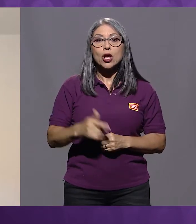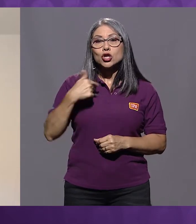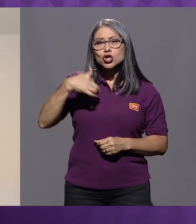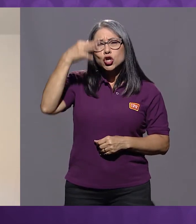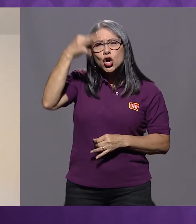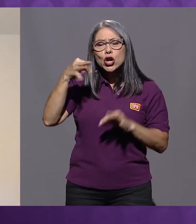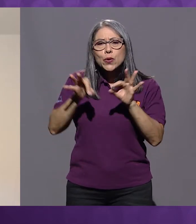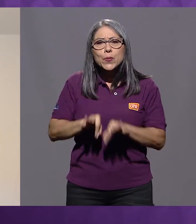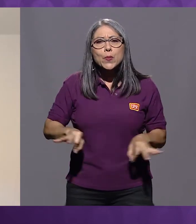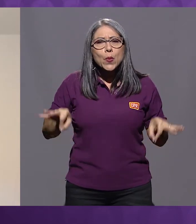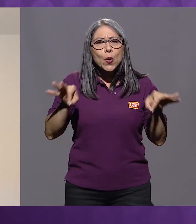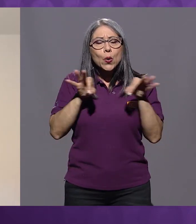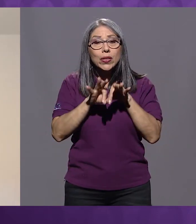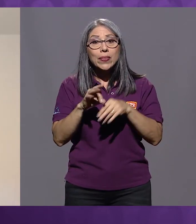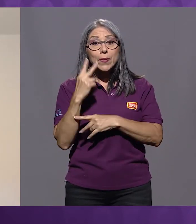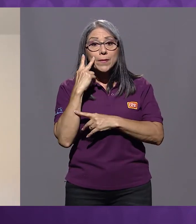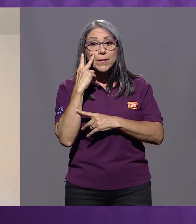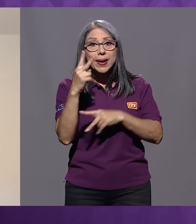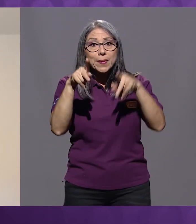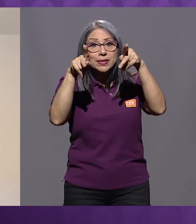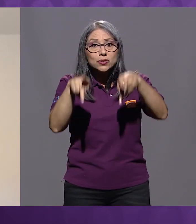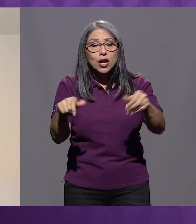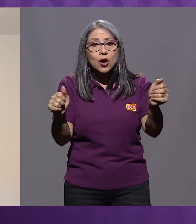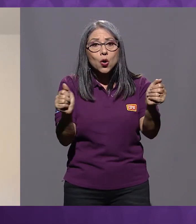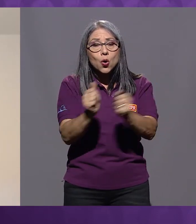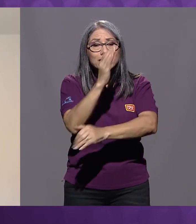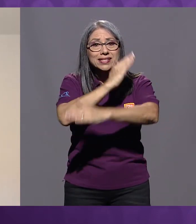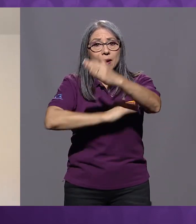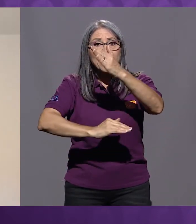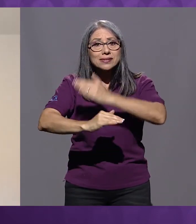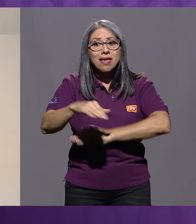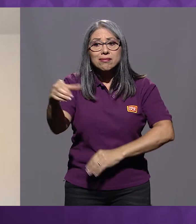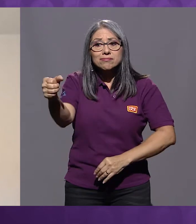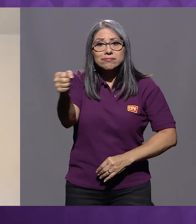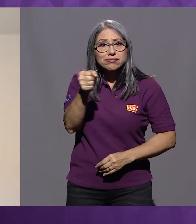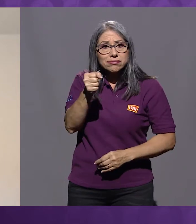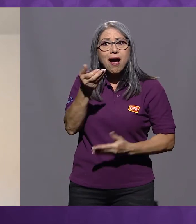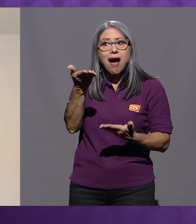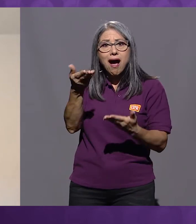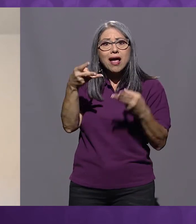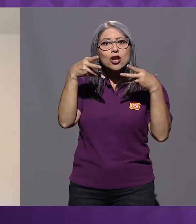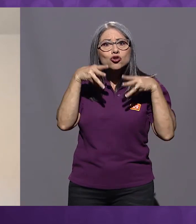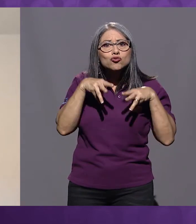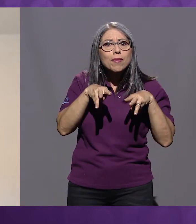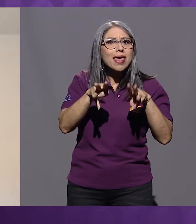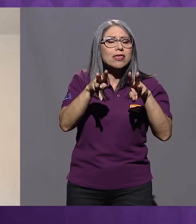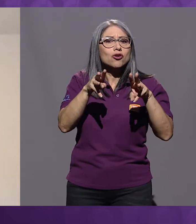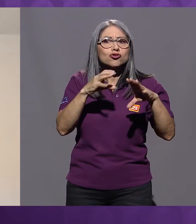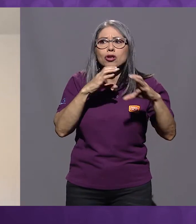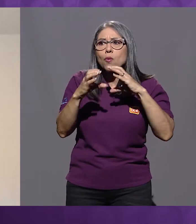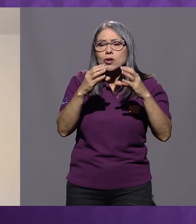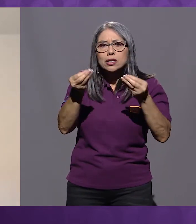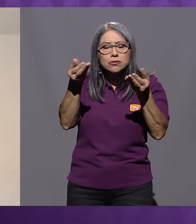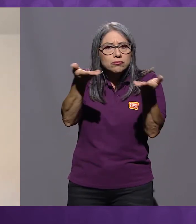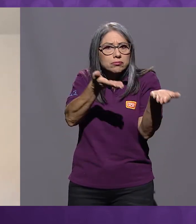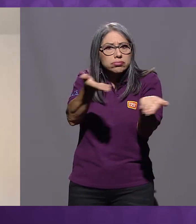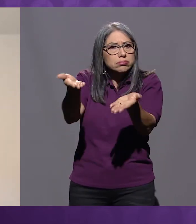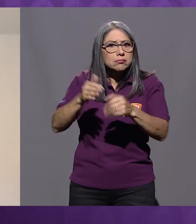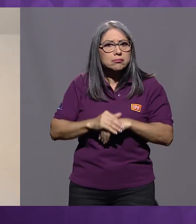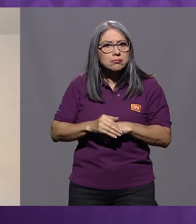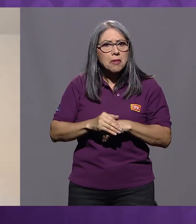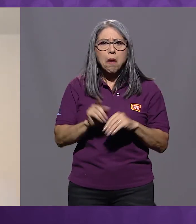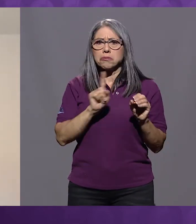importantísima es empezar a ver a personas con discapacidad en los medios. Que no tengamos miedo de que